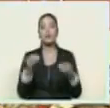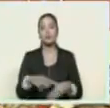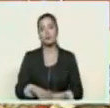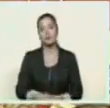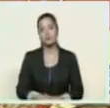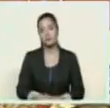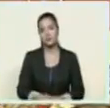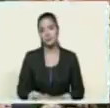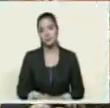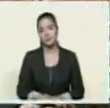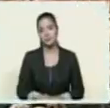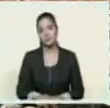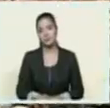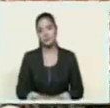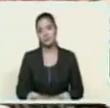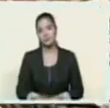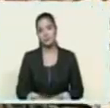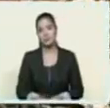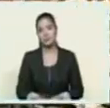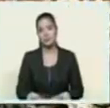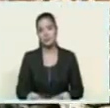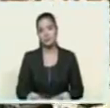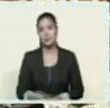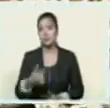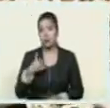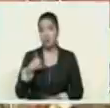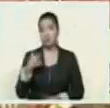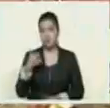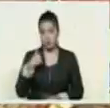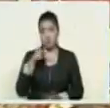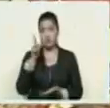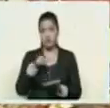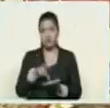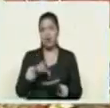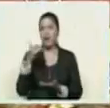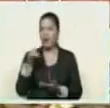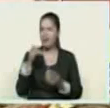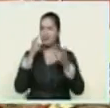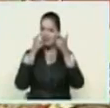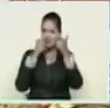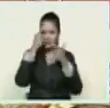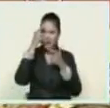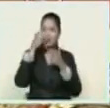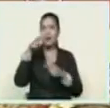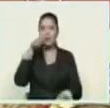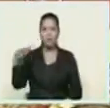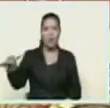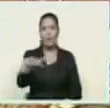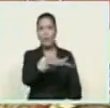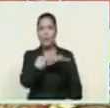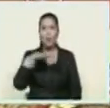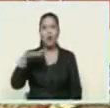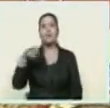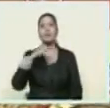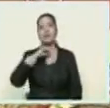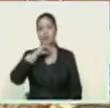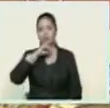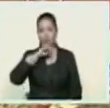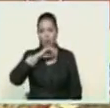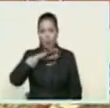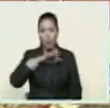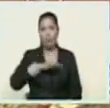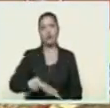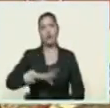amigos ojos y donde estoy yo esta chance está el pueblo está la historia